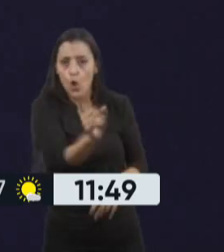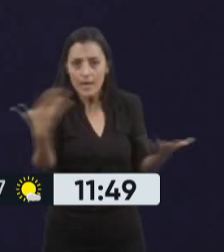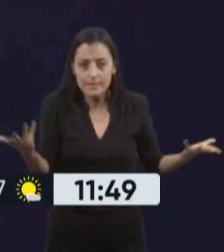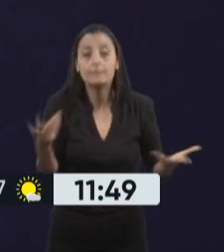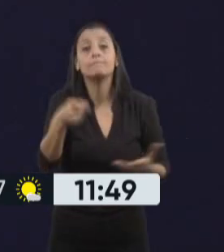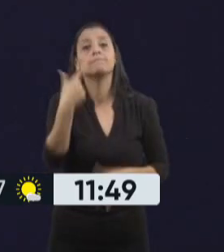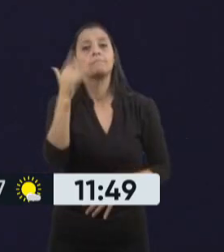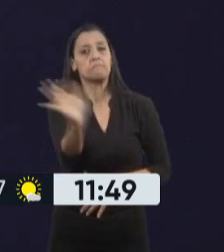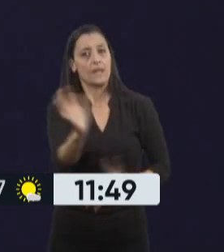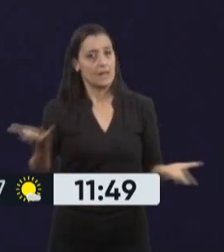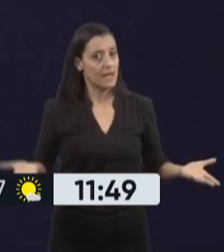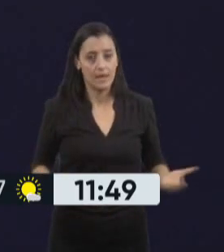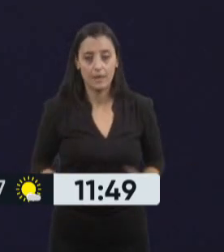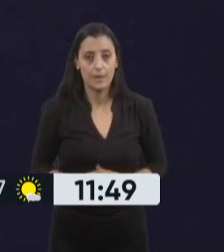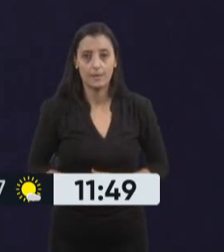nada que ver